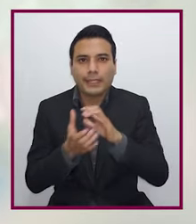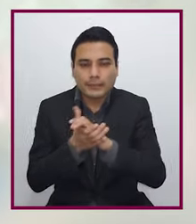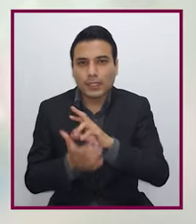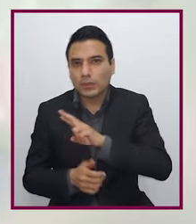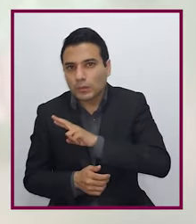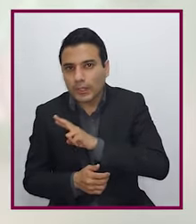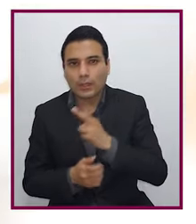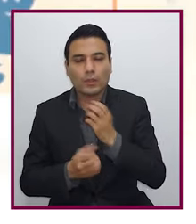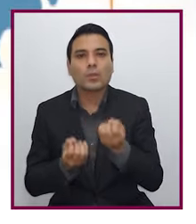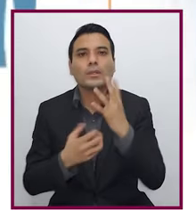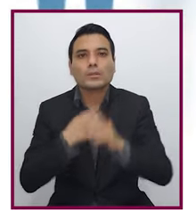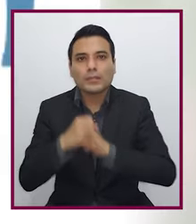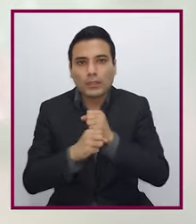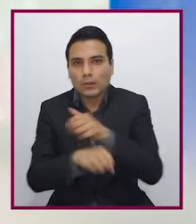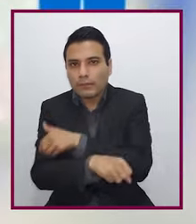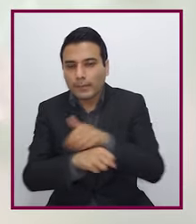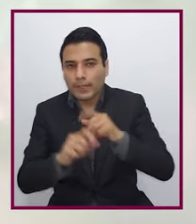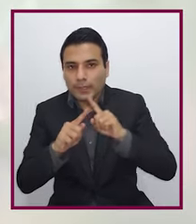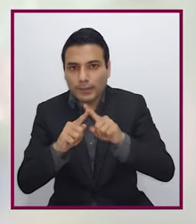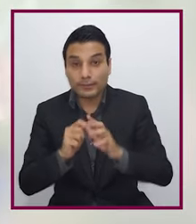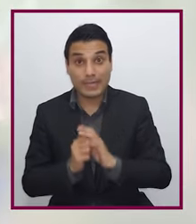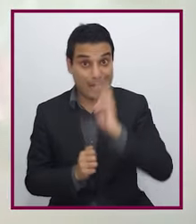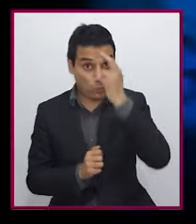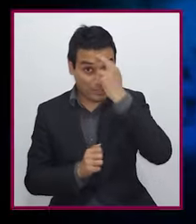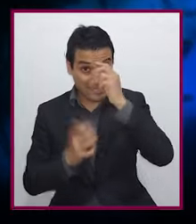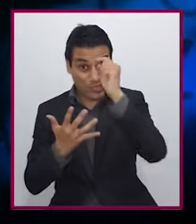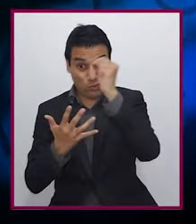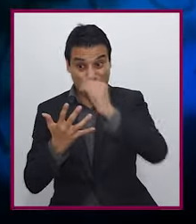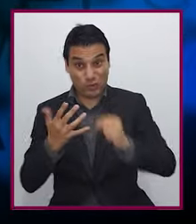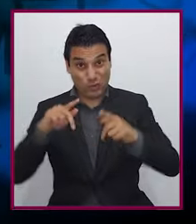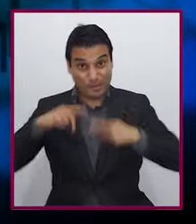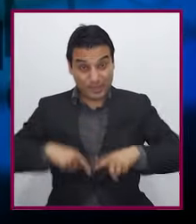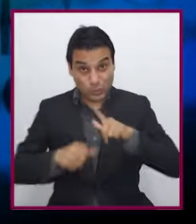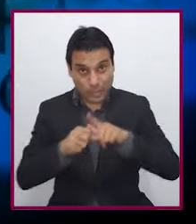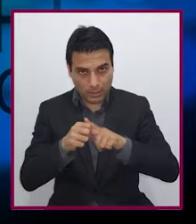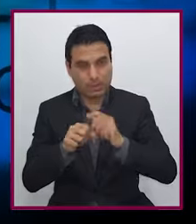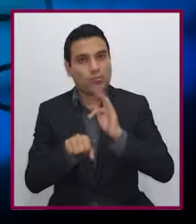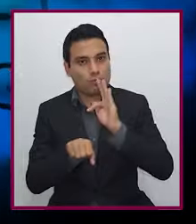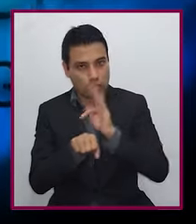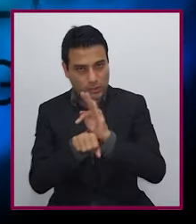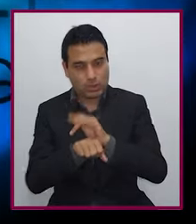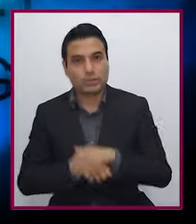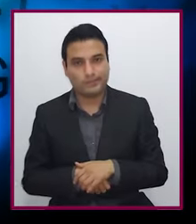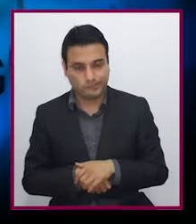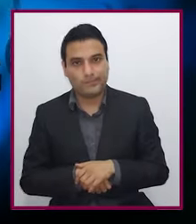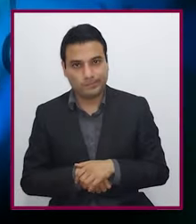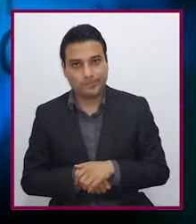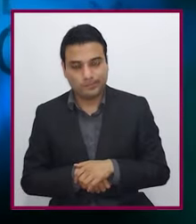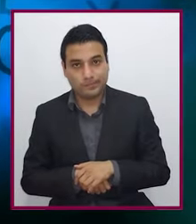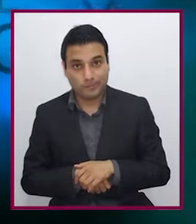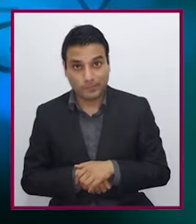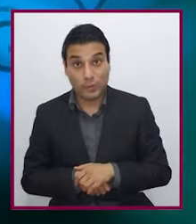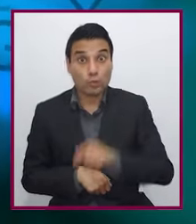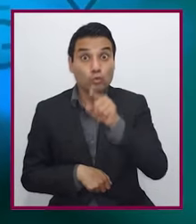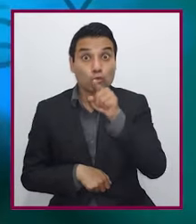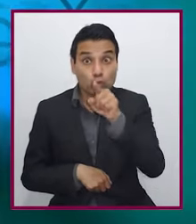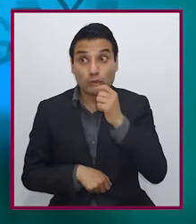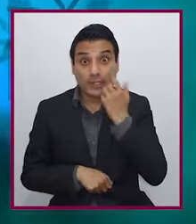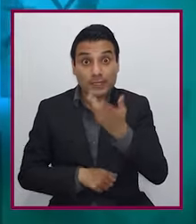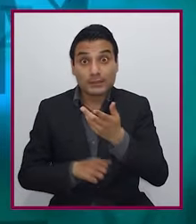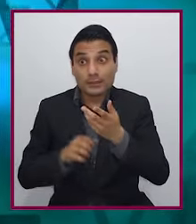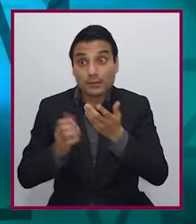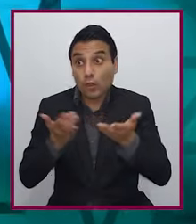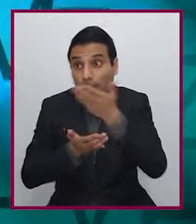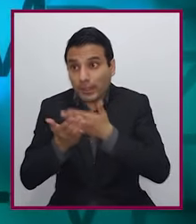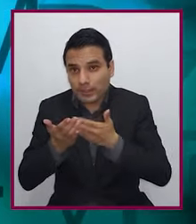escolaridad, estado civil, edad y familia. Recordemos que nuestros datos personales están protegidos y siempre debe existir